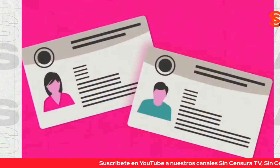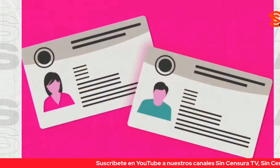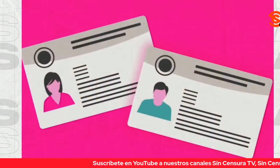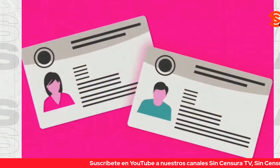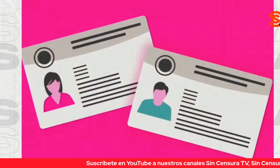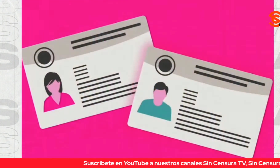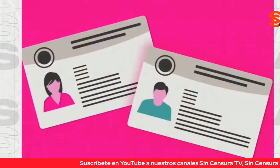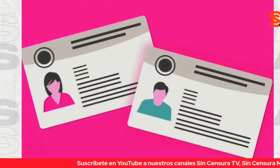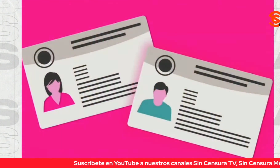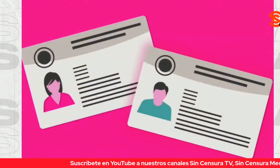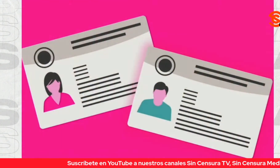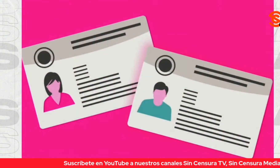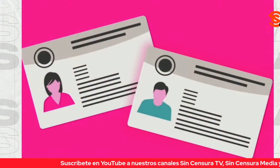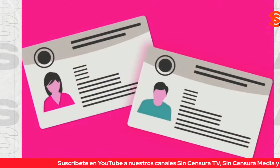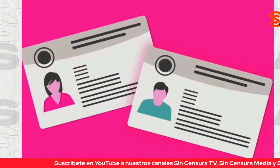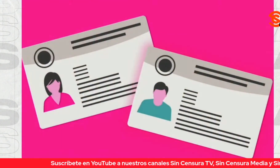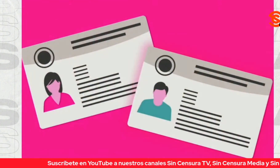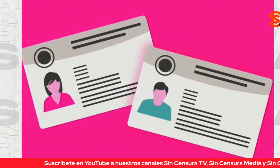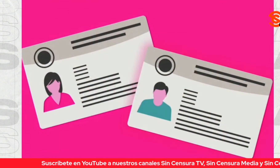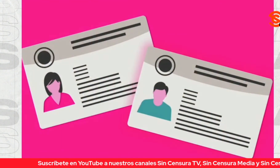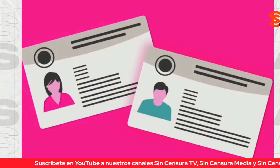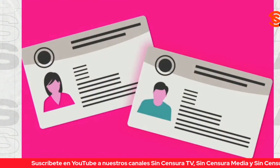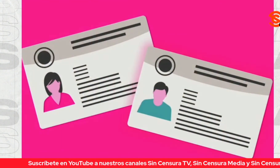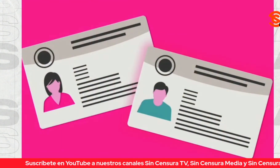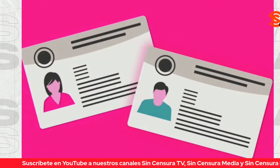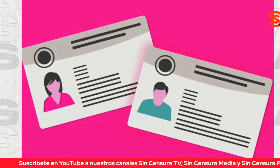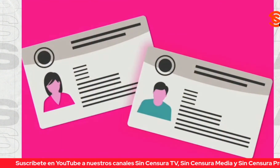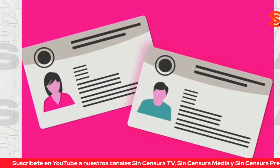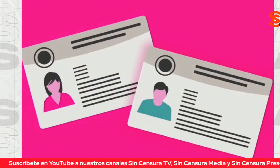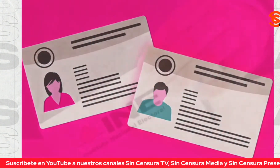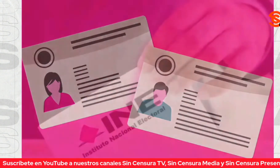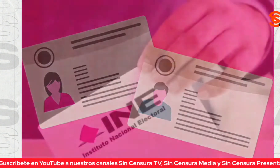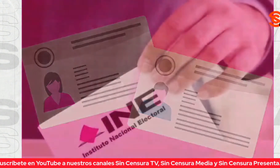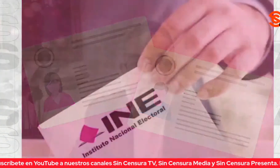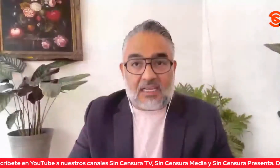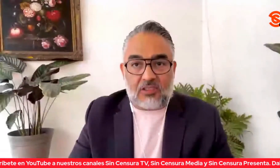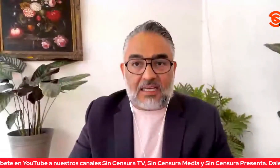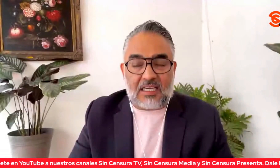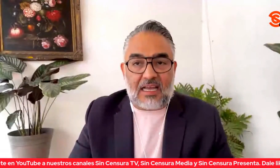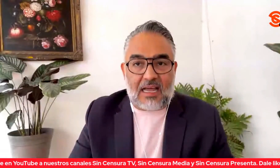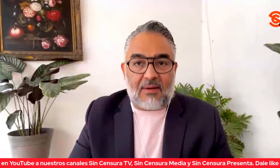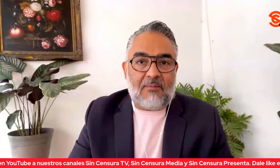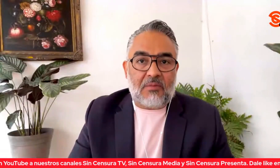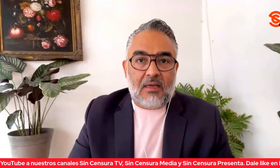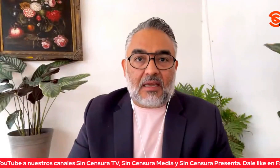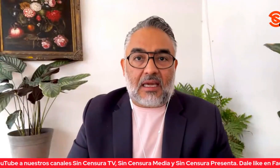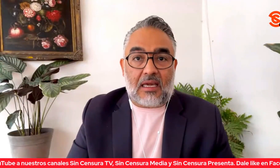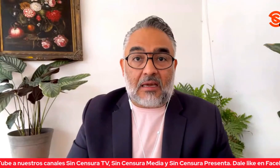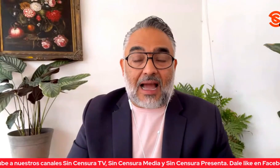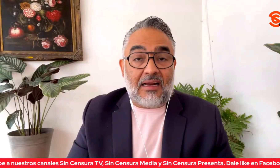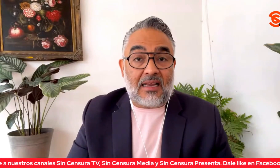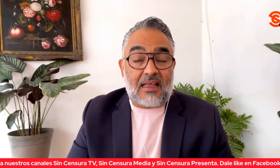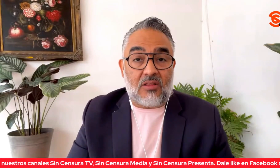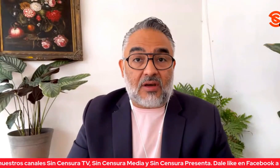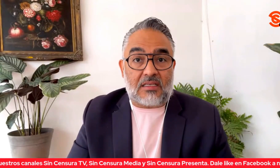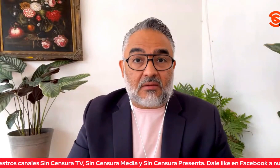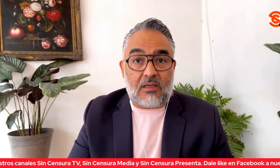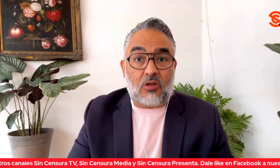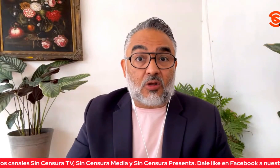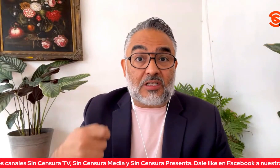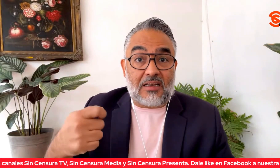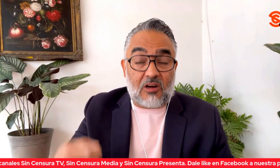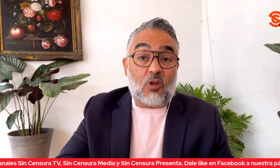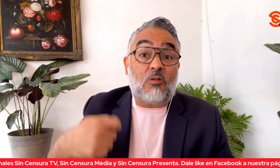a este órgano autónomo para llevar a cabo las elecciones. Y es que yo hace algunos días señalaba que han